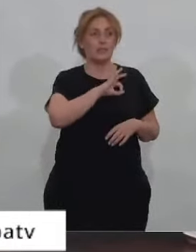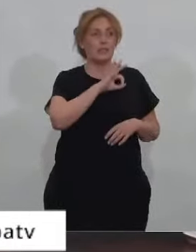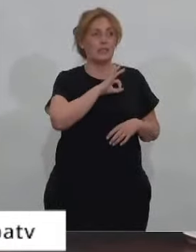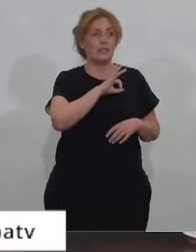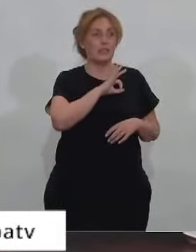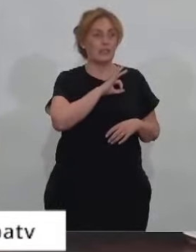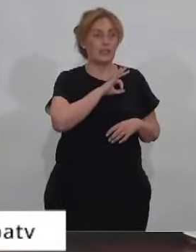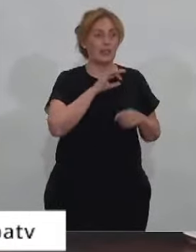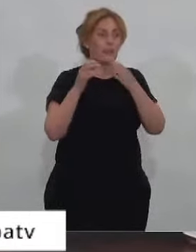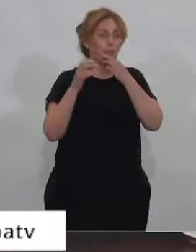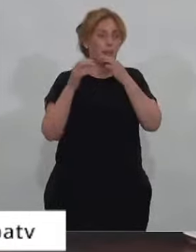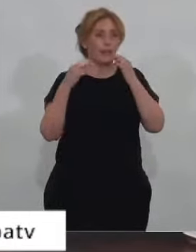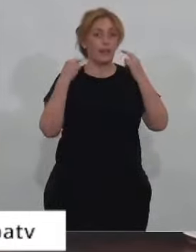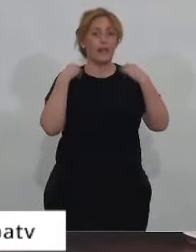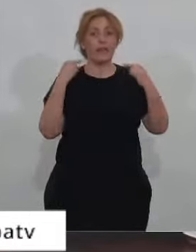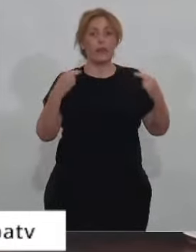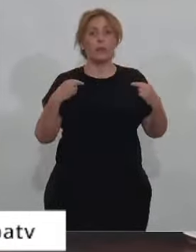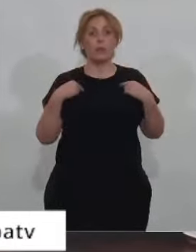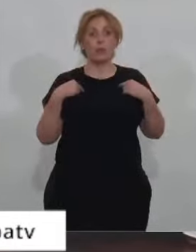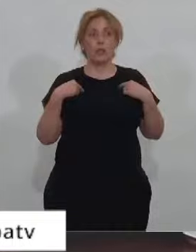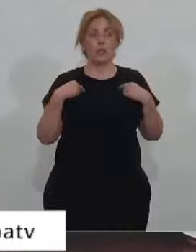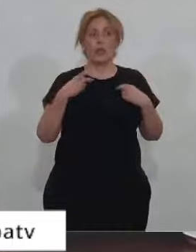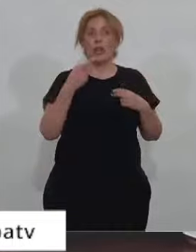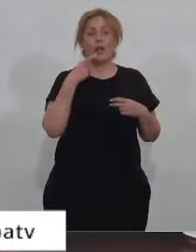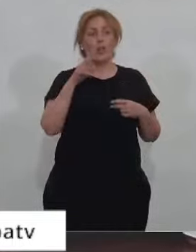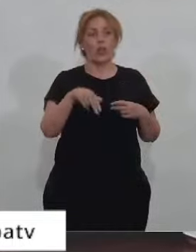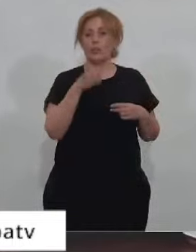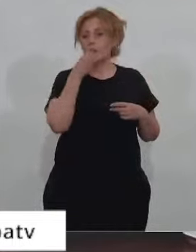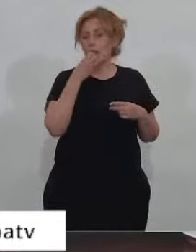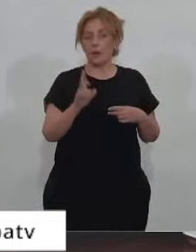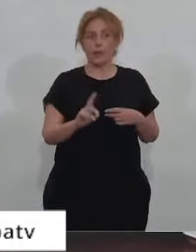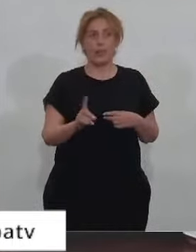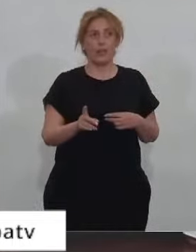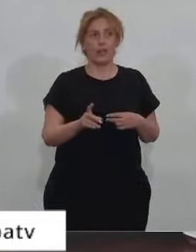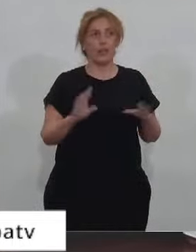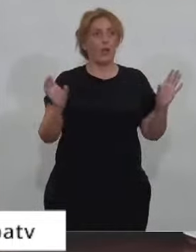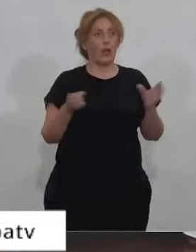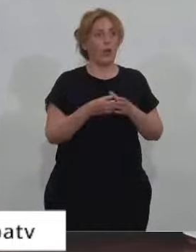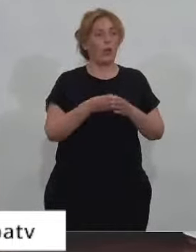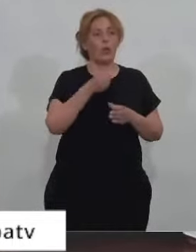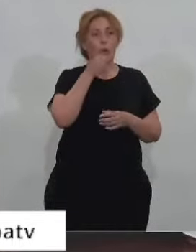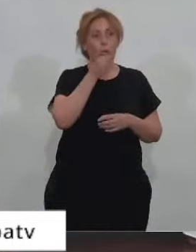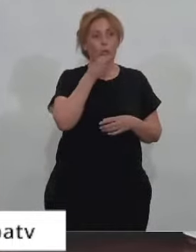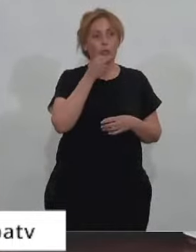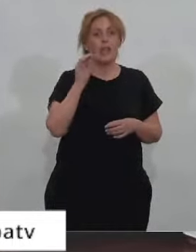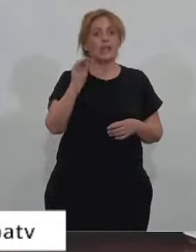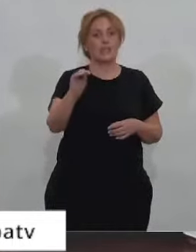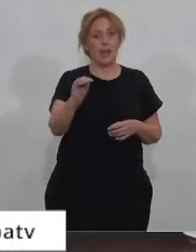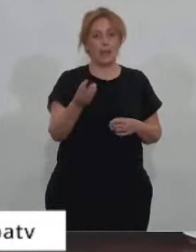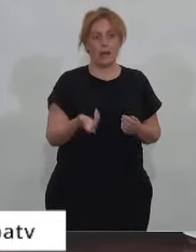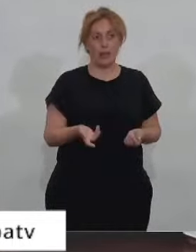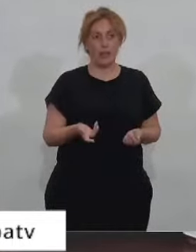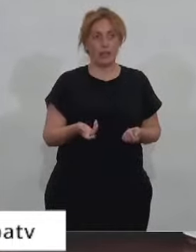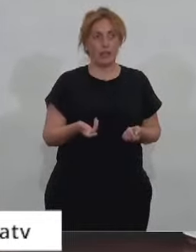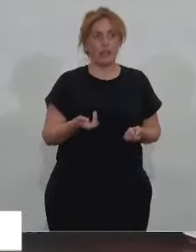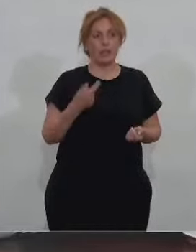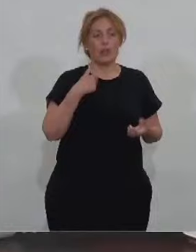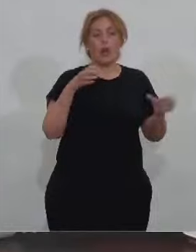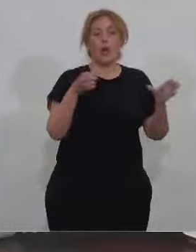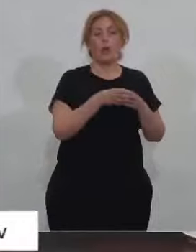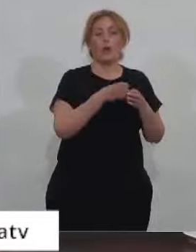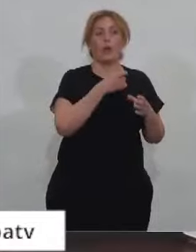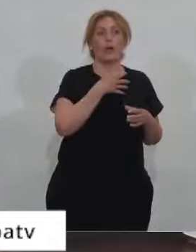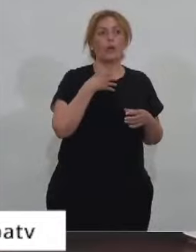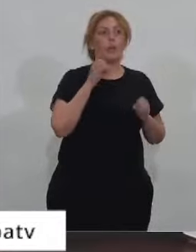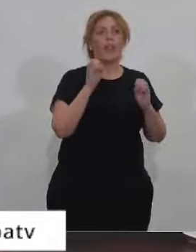recibo y desde el Grupo Socialista se le llama la atención, porque no se le puede dejar tirado a nadie y mucho menos a la parte